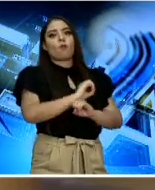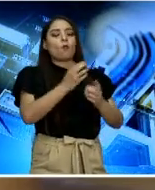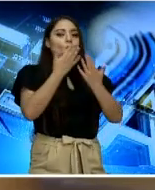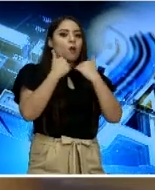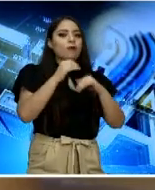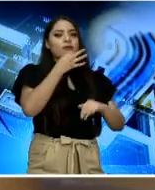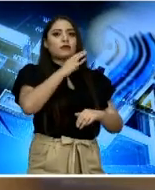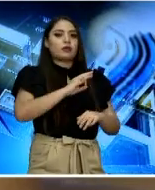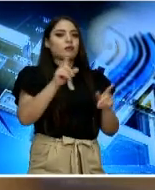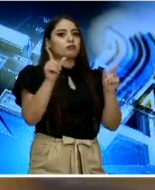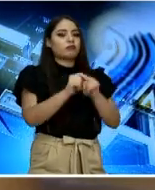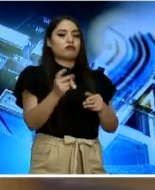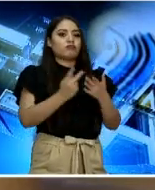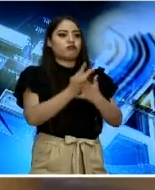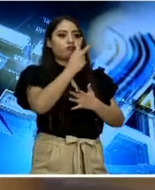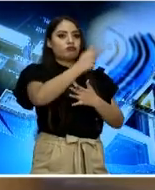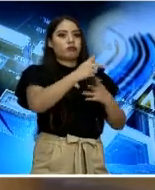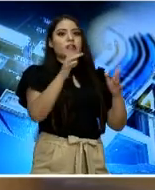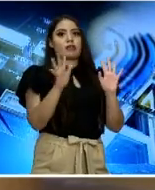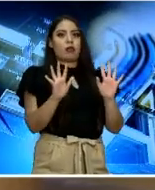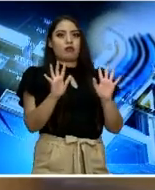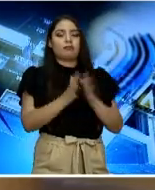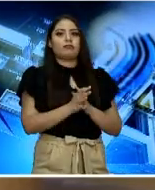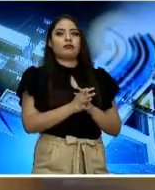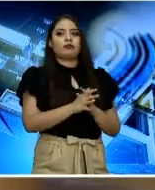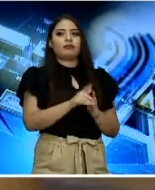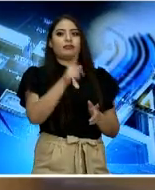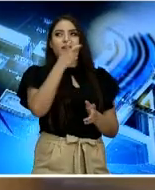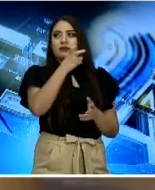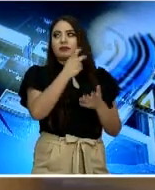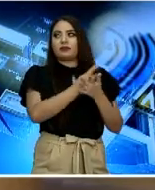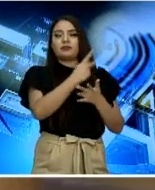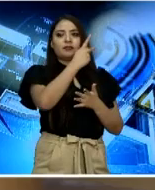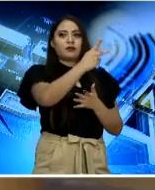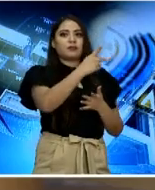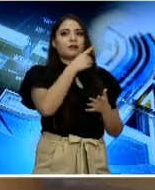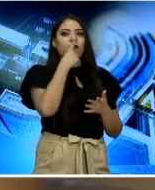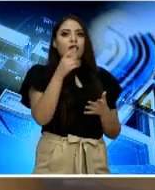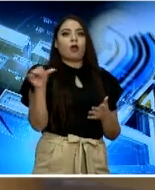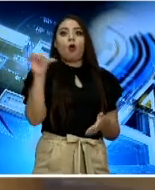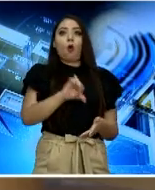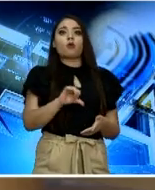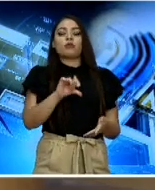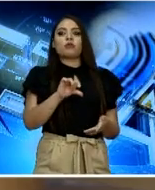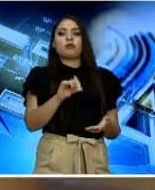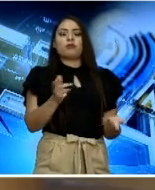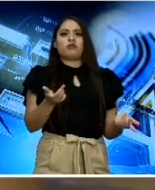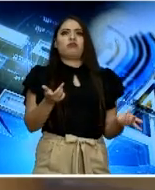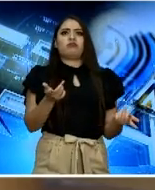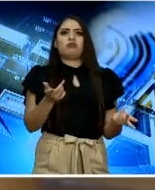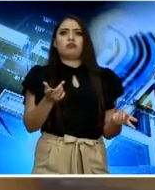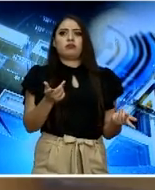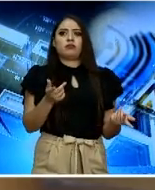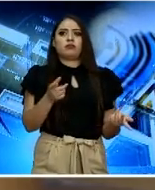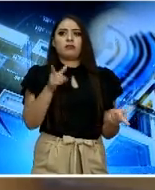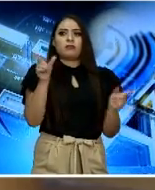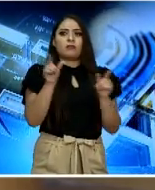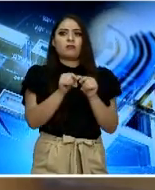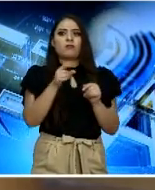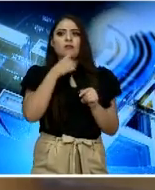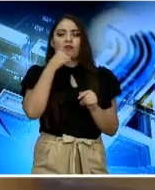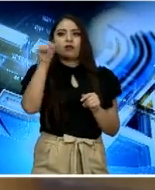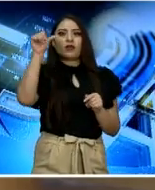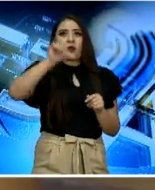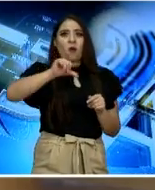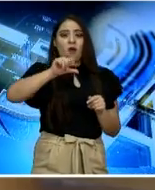papeles. Y la entrega de papeles es hoy. O sea, a mí nada más me iban a dar la fecha de hoy, de ir por el papel, no de ir el